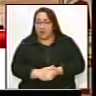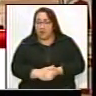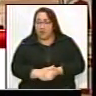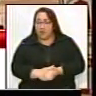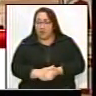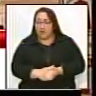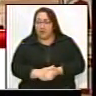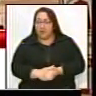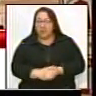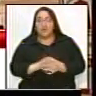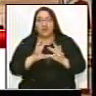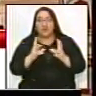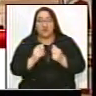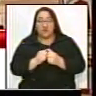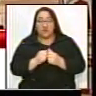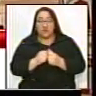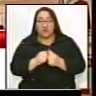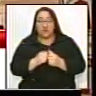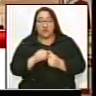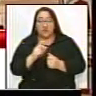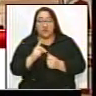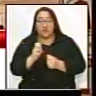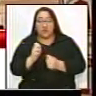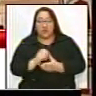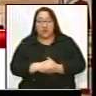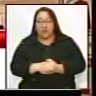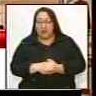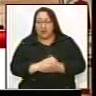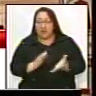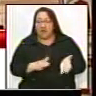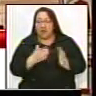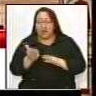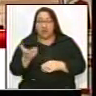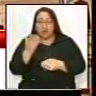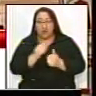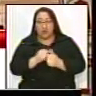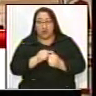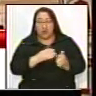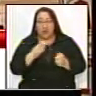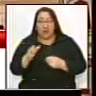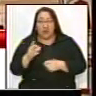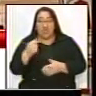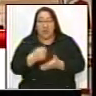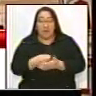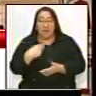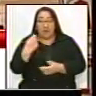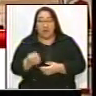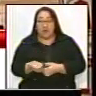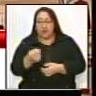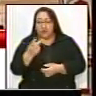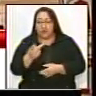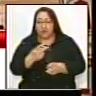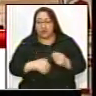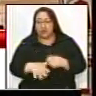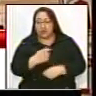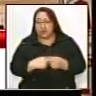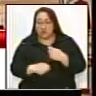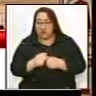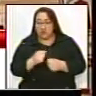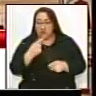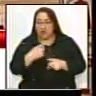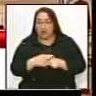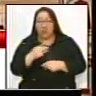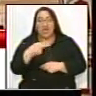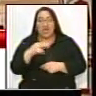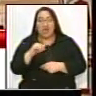para la asociación, perdón, para los deudos que han fallecido como parte de la indemnización, dos predios que vendieron por